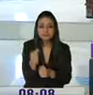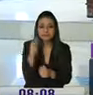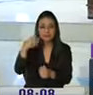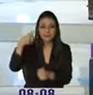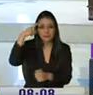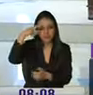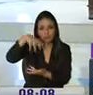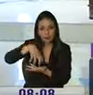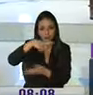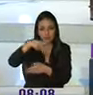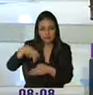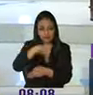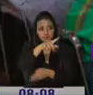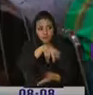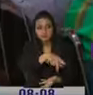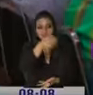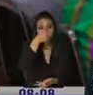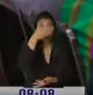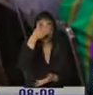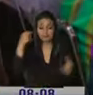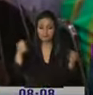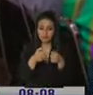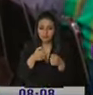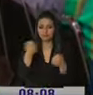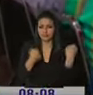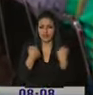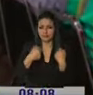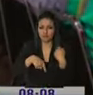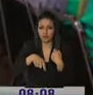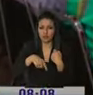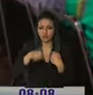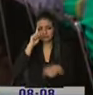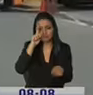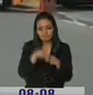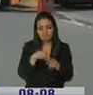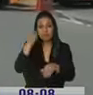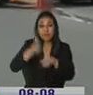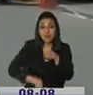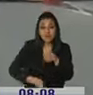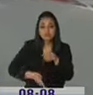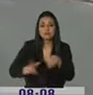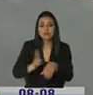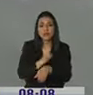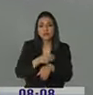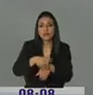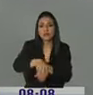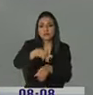gobiernos provinciales y el gremio de transportistas a fin de definir nuevos plazos y el uso de esta